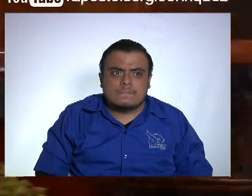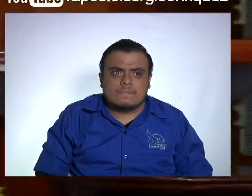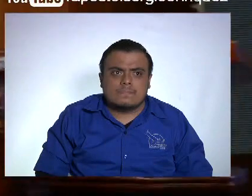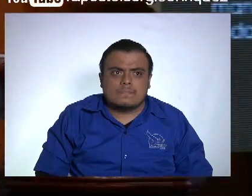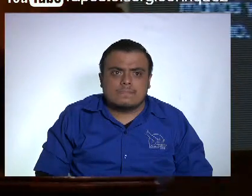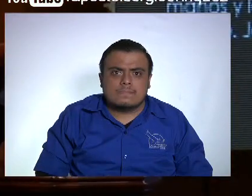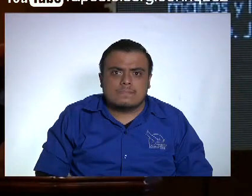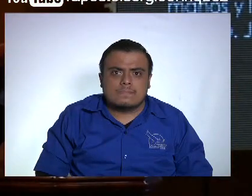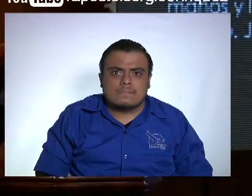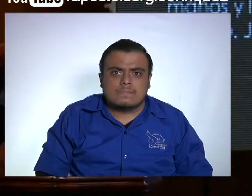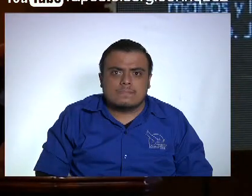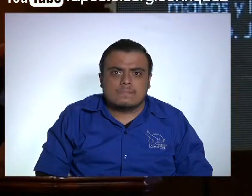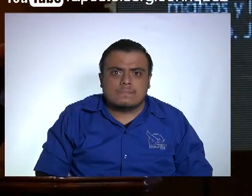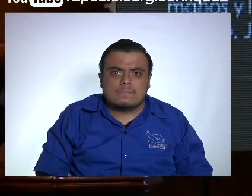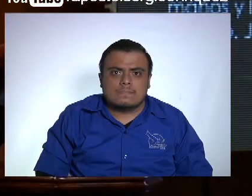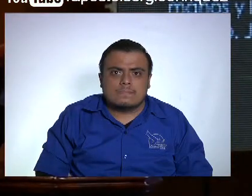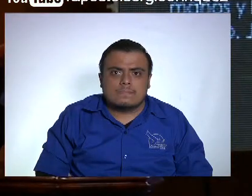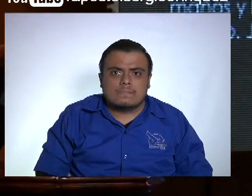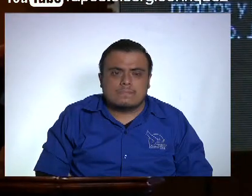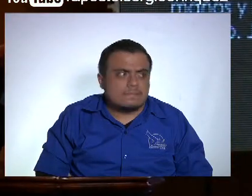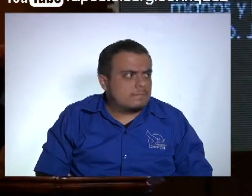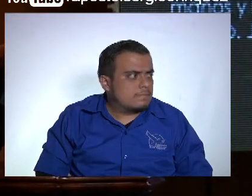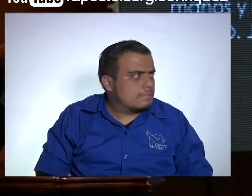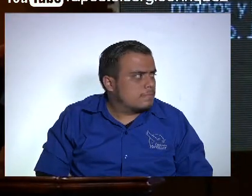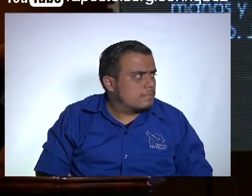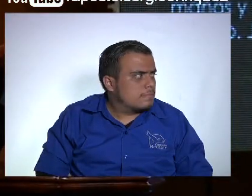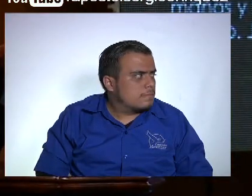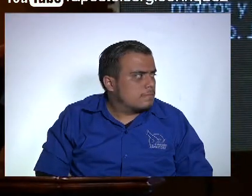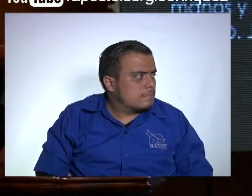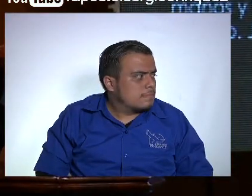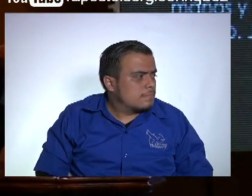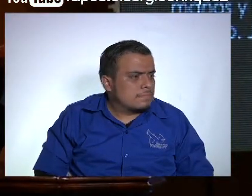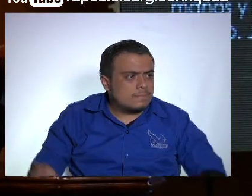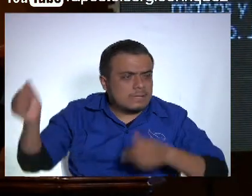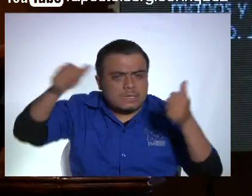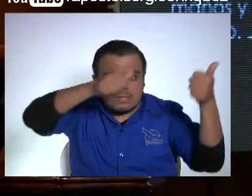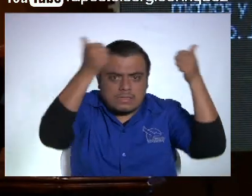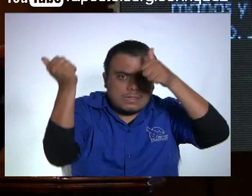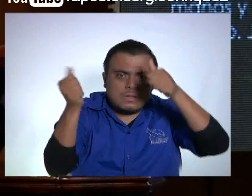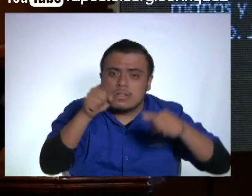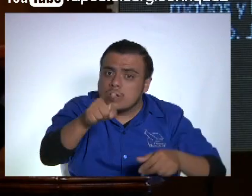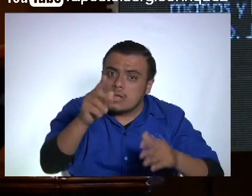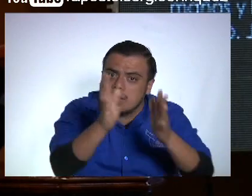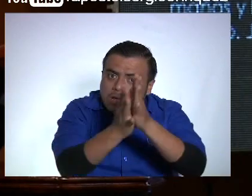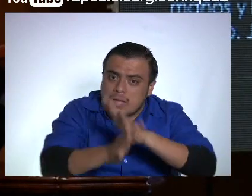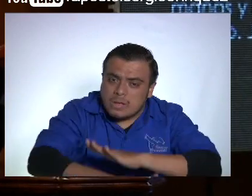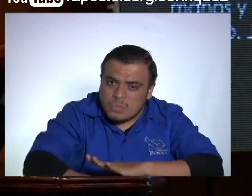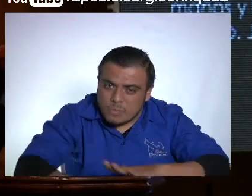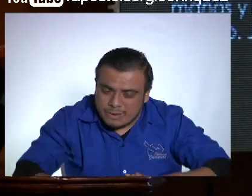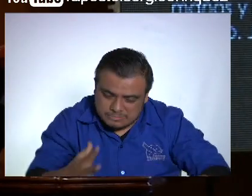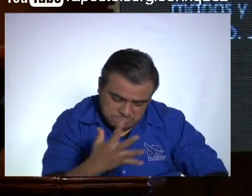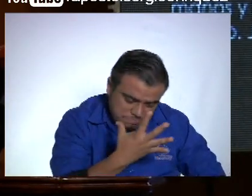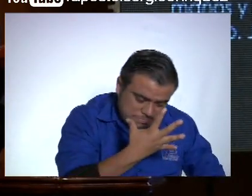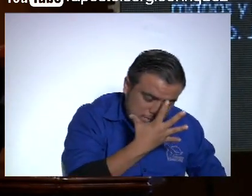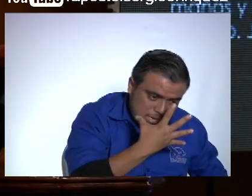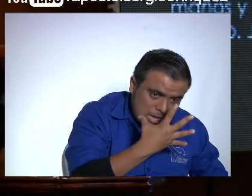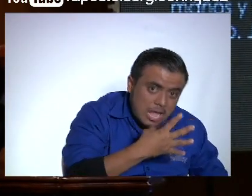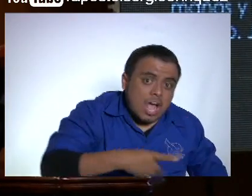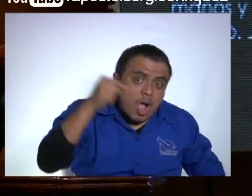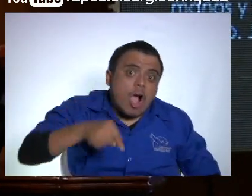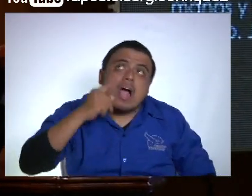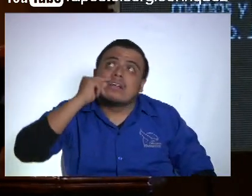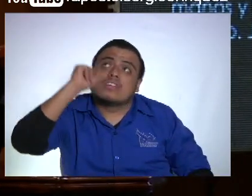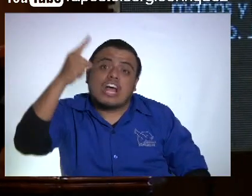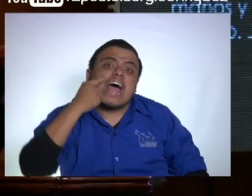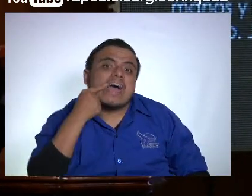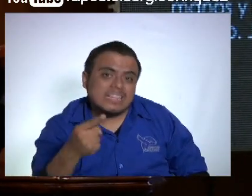Aleluya. Amigo, tú que estás muerto en tus delitos y pecados, el Señor te dice, resucita